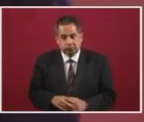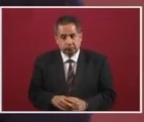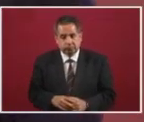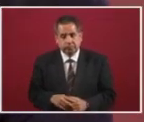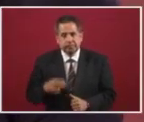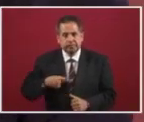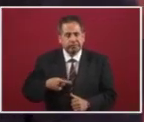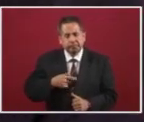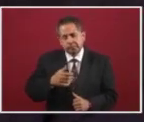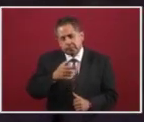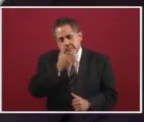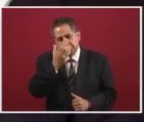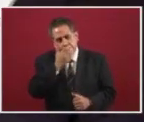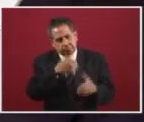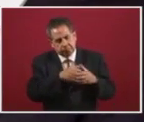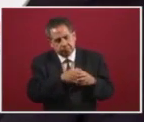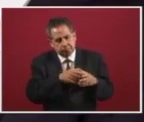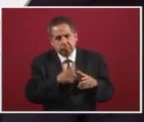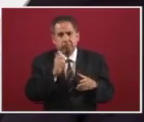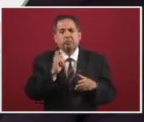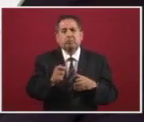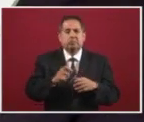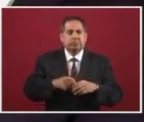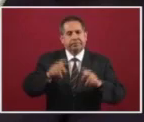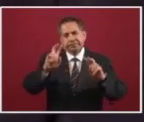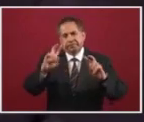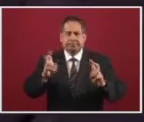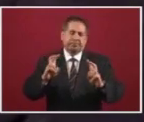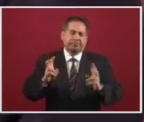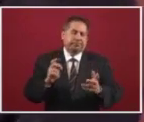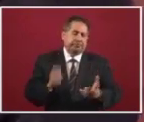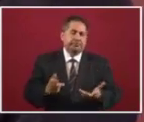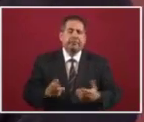conservadores acerca de este tema,